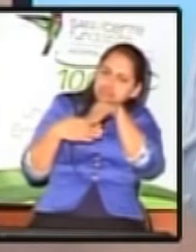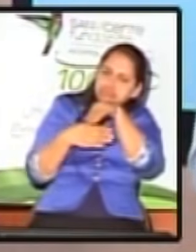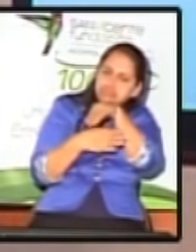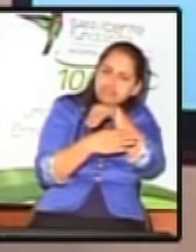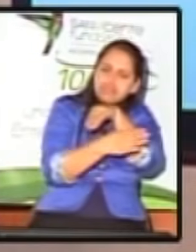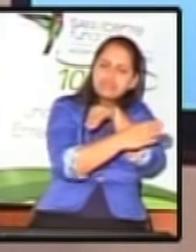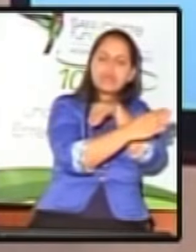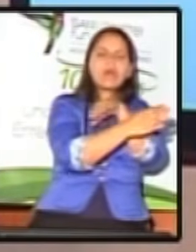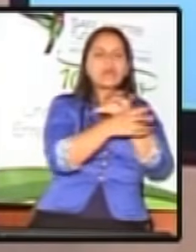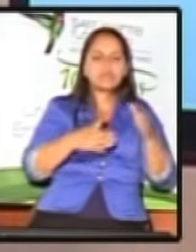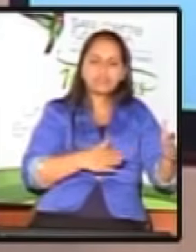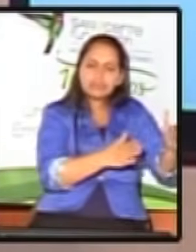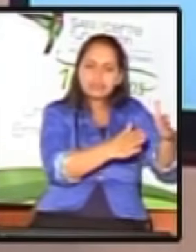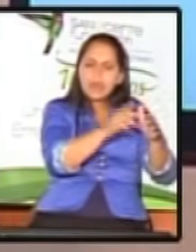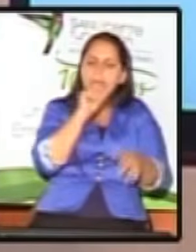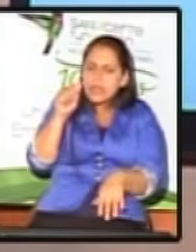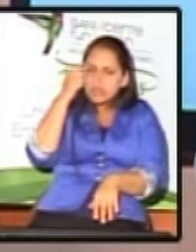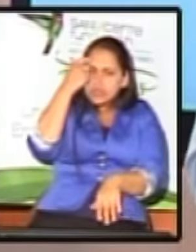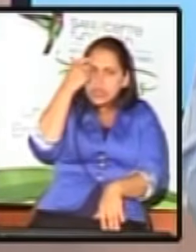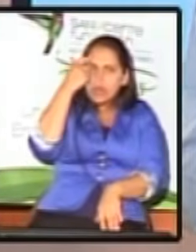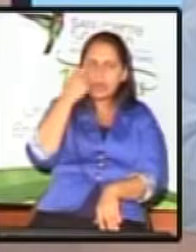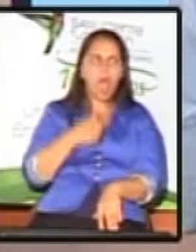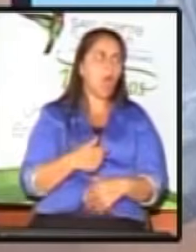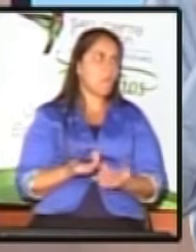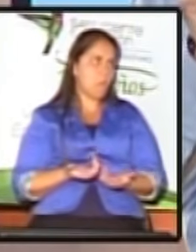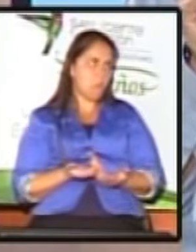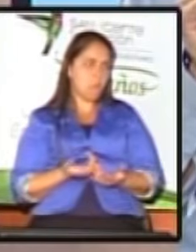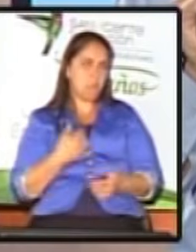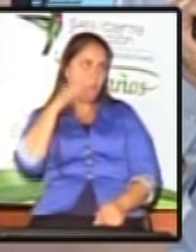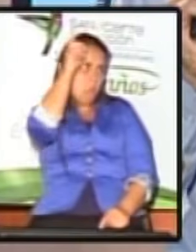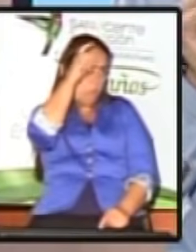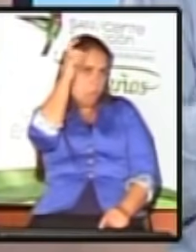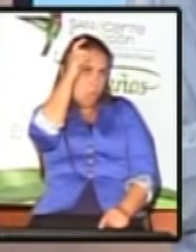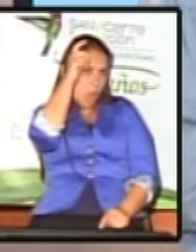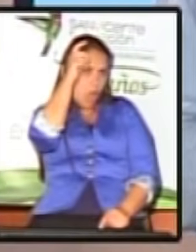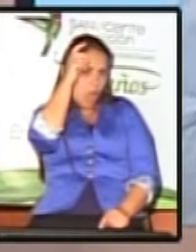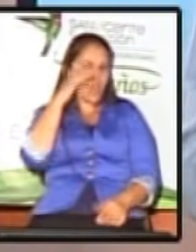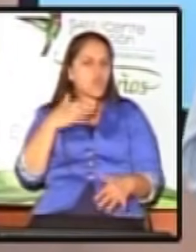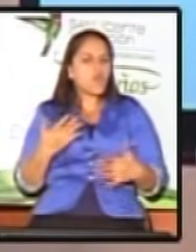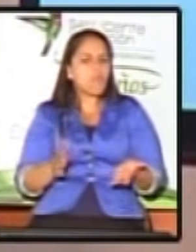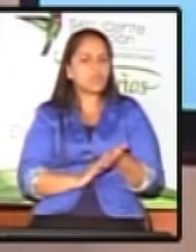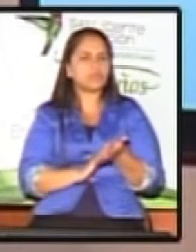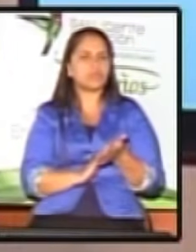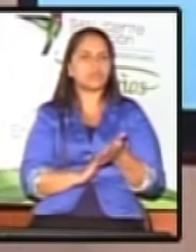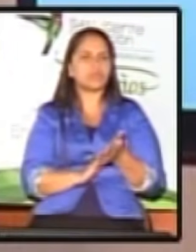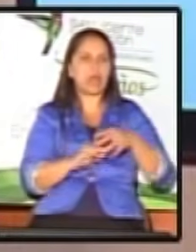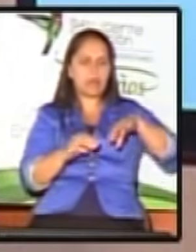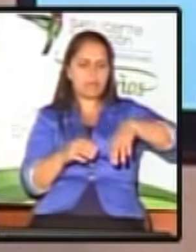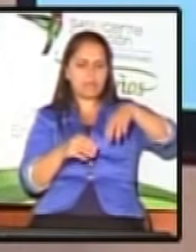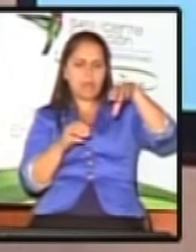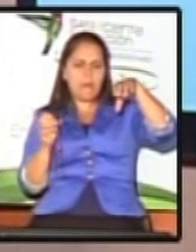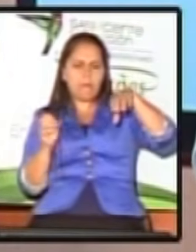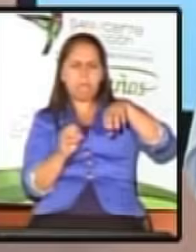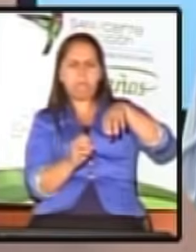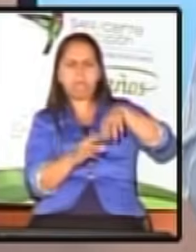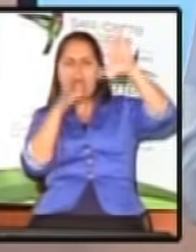carreteras? Pues no sé. ¿Con qué se te ocurre? No, eso con dinamita. ¿Y la dinamita no mató a mucha gente aquí en la